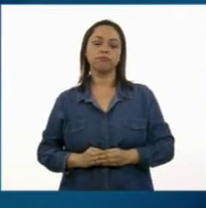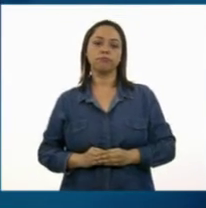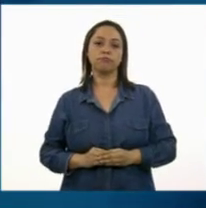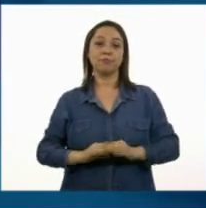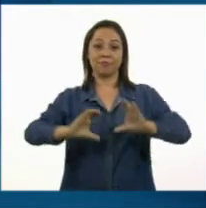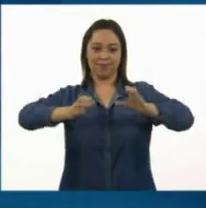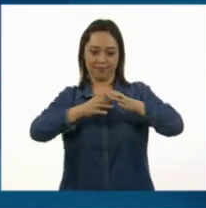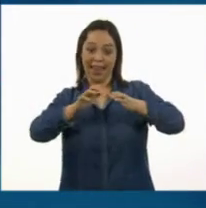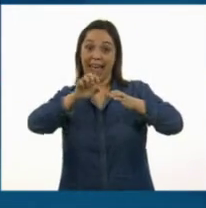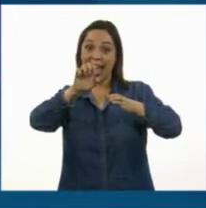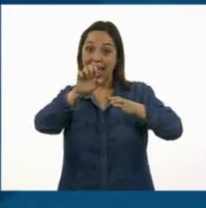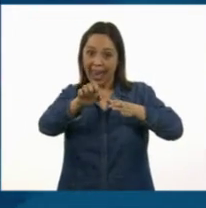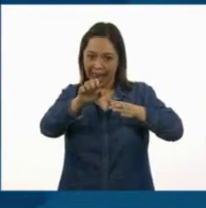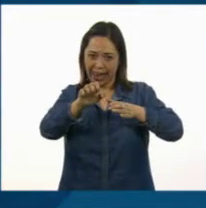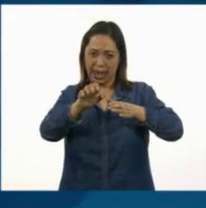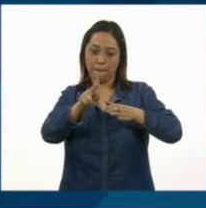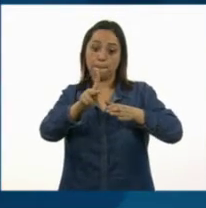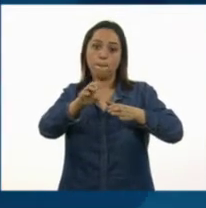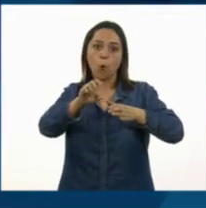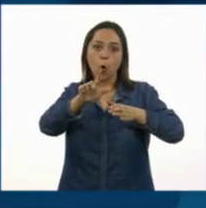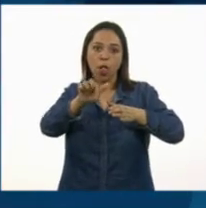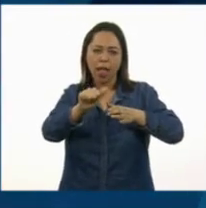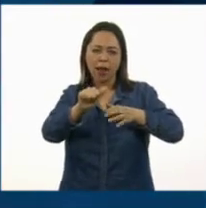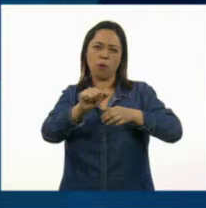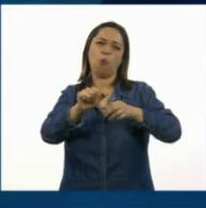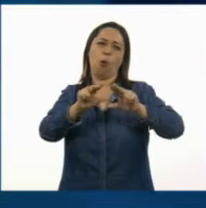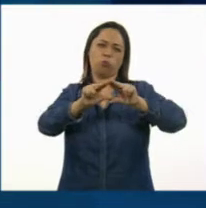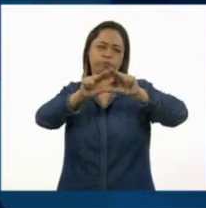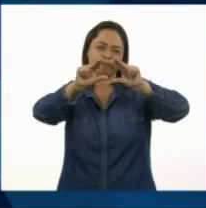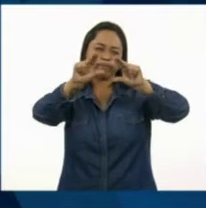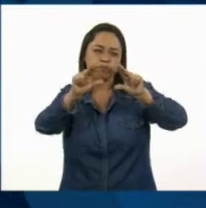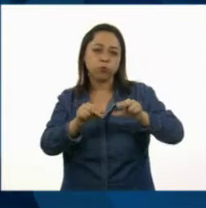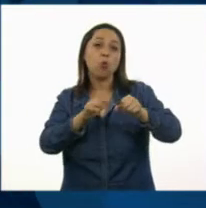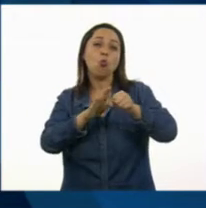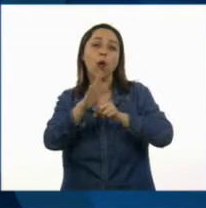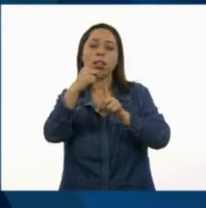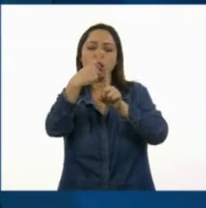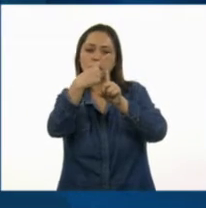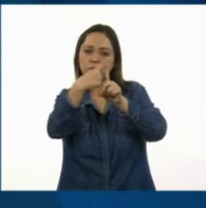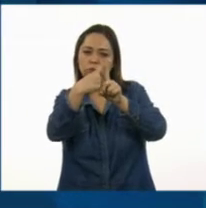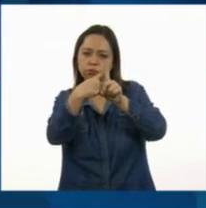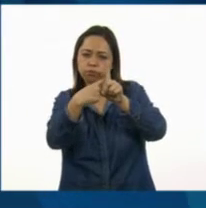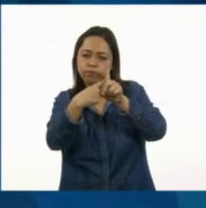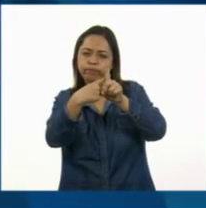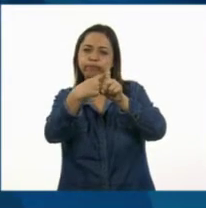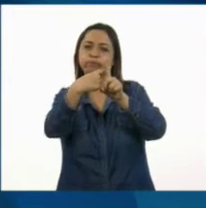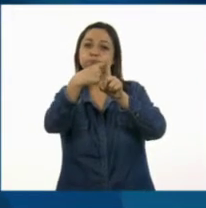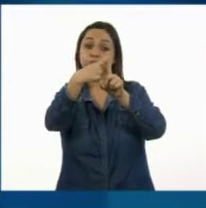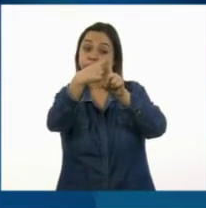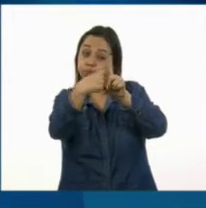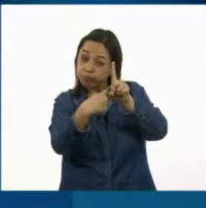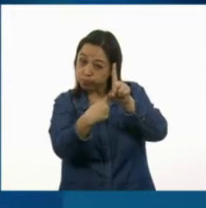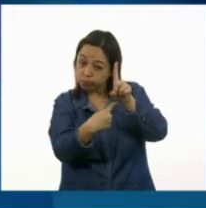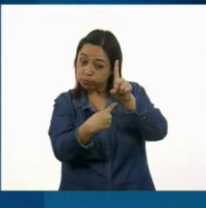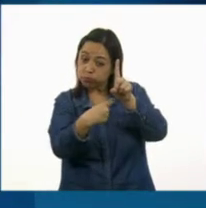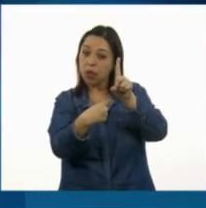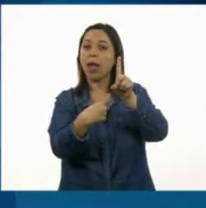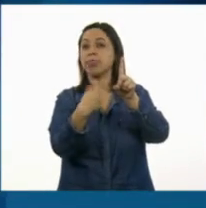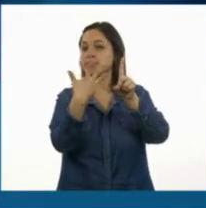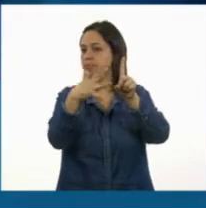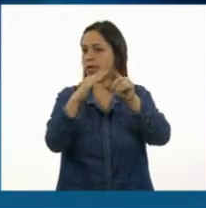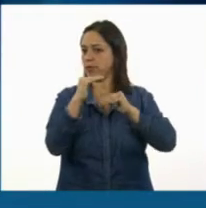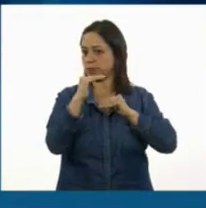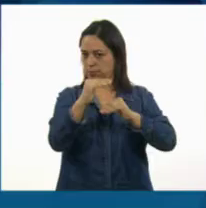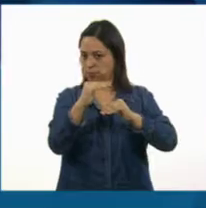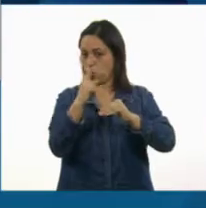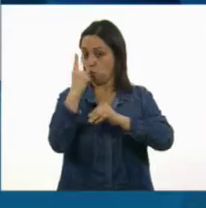el grupo E, polar, se caracteriza por tener temperaturas medias, no mayores a los 10 grados centígrados, en